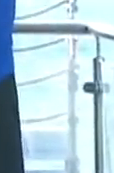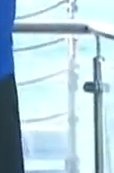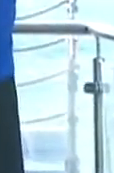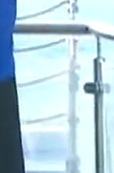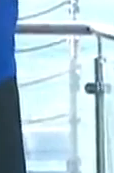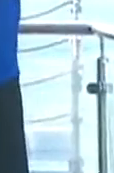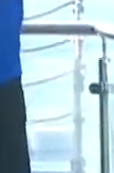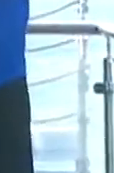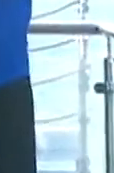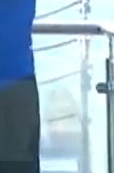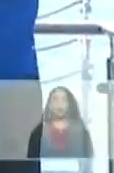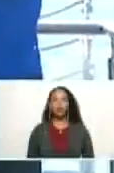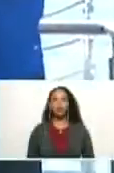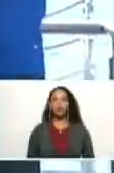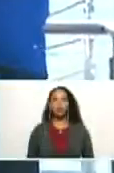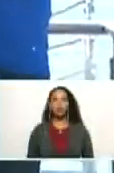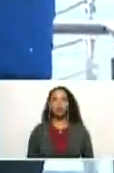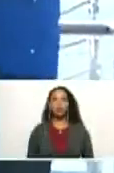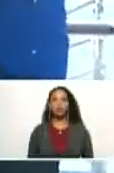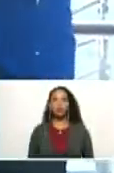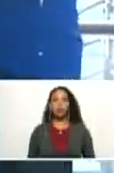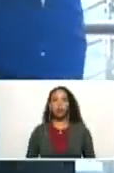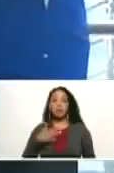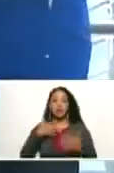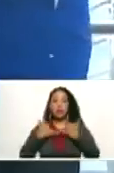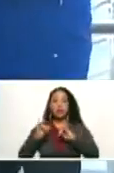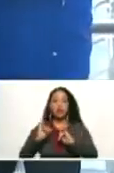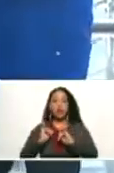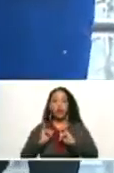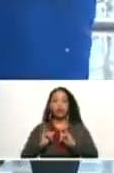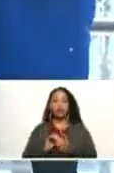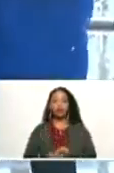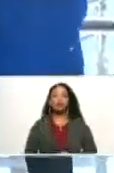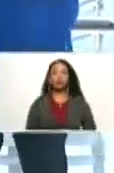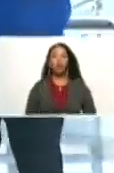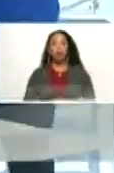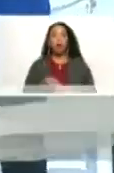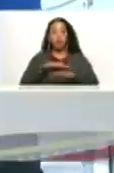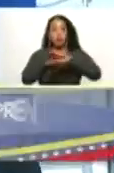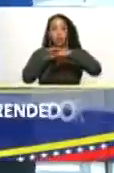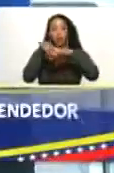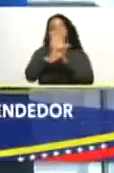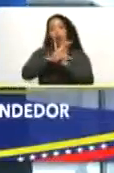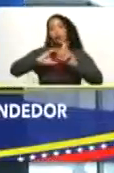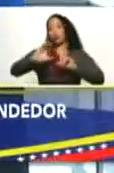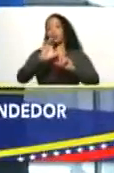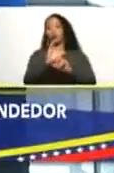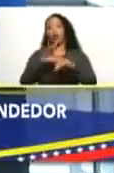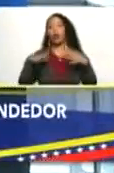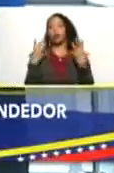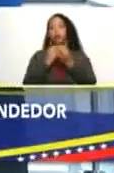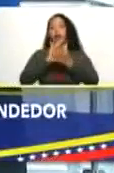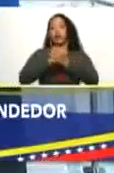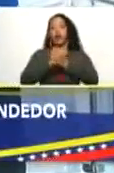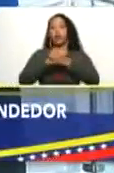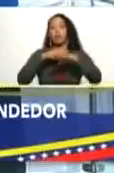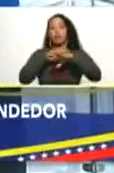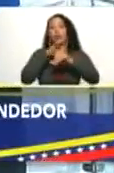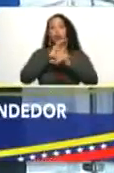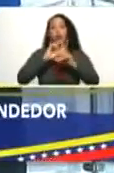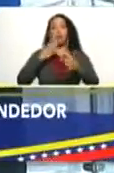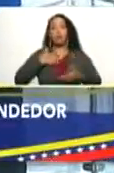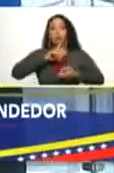diputado de La Guaira, Nicolás Ernesto Maduro Guerra, el ministro de Cultura, compañero Ernesto Villegas, la primera